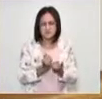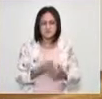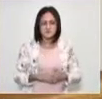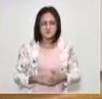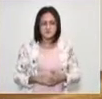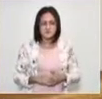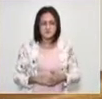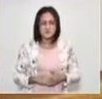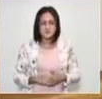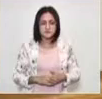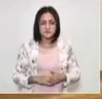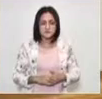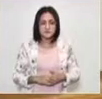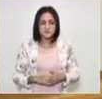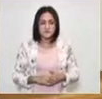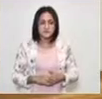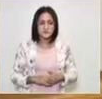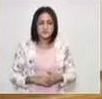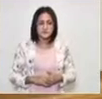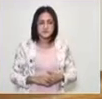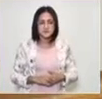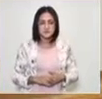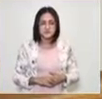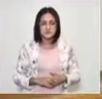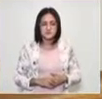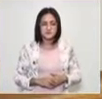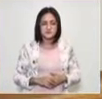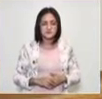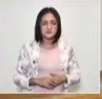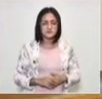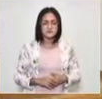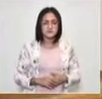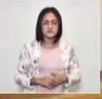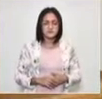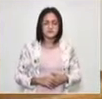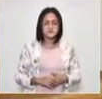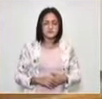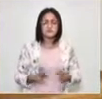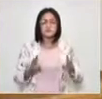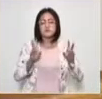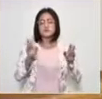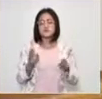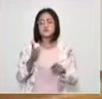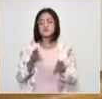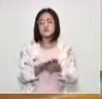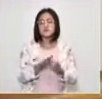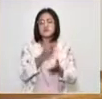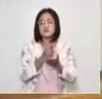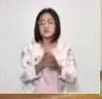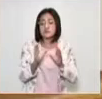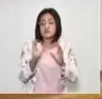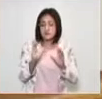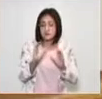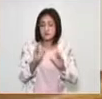¿Sí? ¿Es medidas cautelares? Medidas cautelares para mantenerse al margen de la norma. Bueno, medidas que impone medidas cautelares.